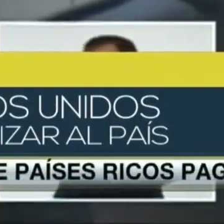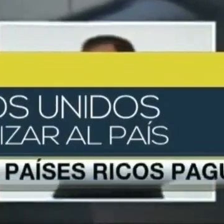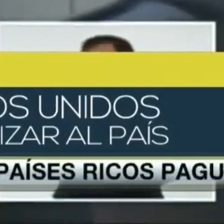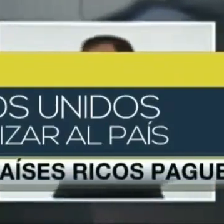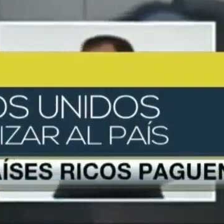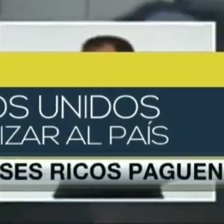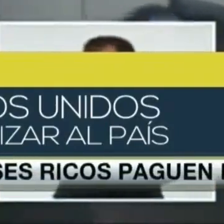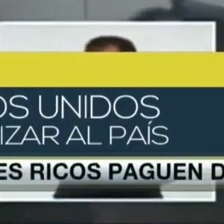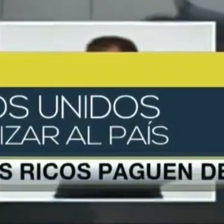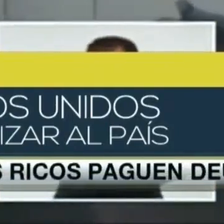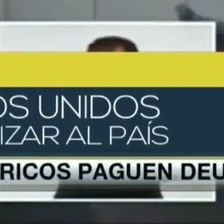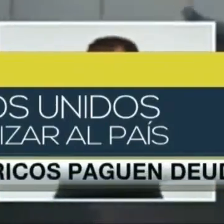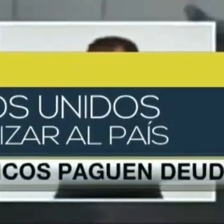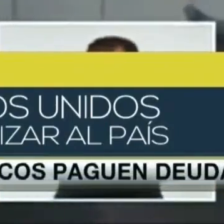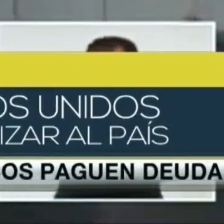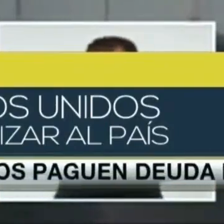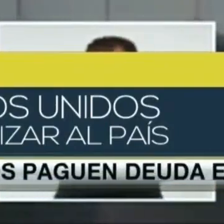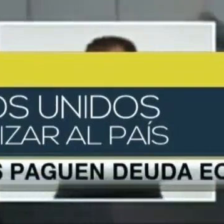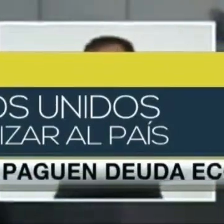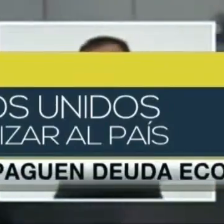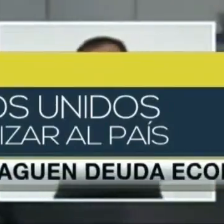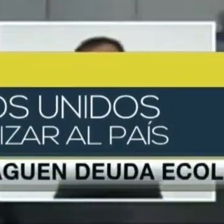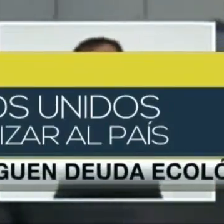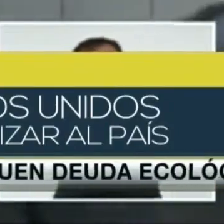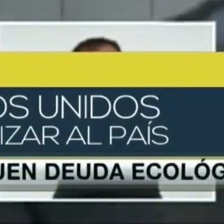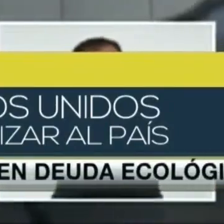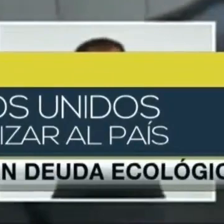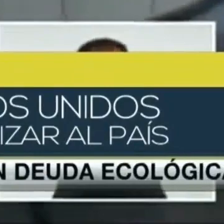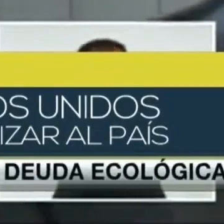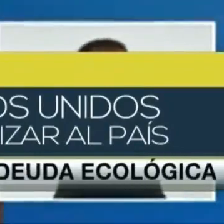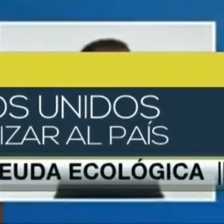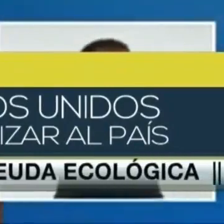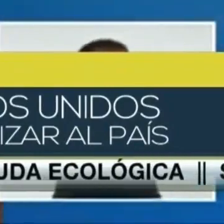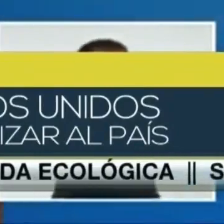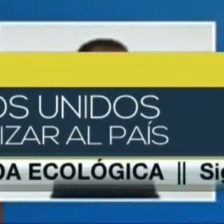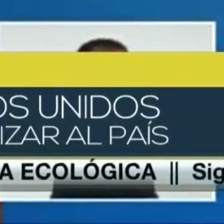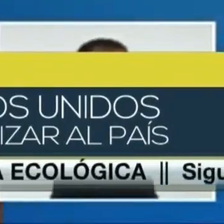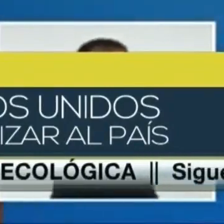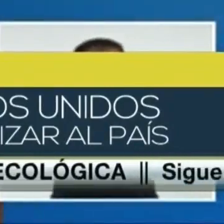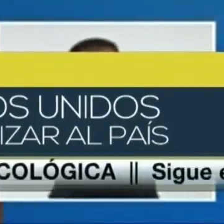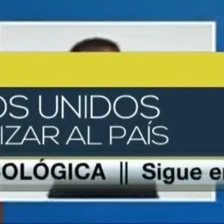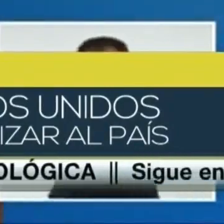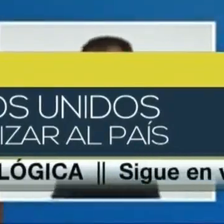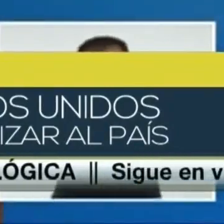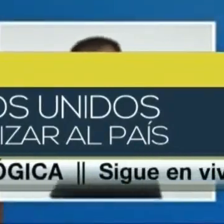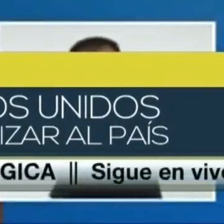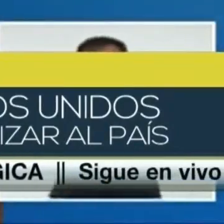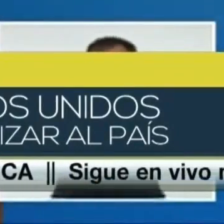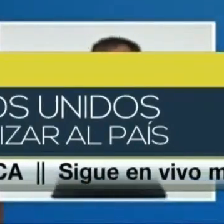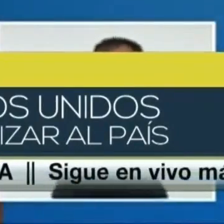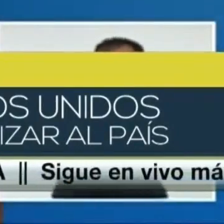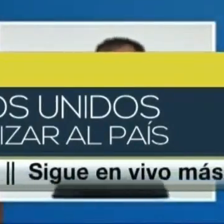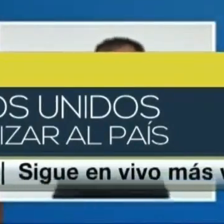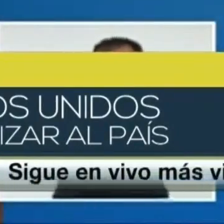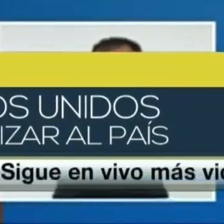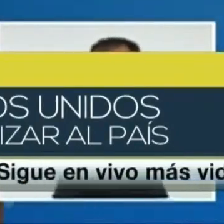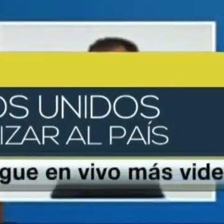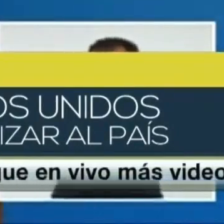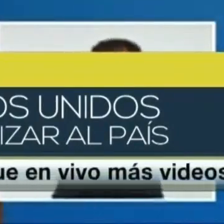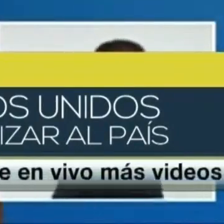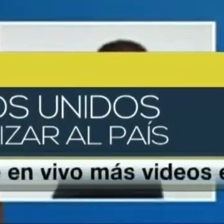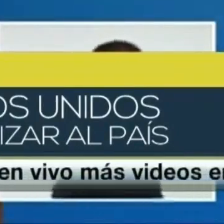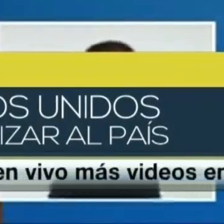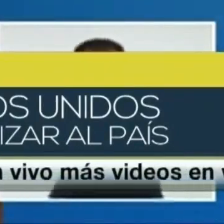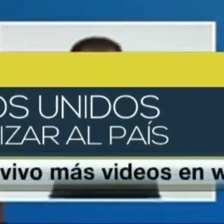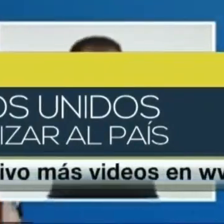relevante a partir de la implicación política y agresiva que demuestra, por el